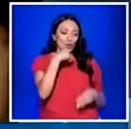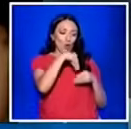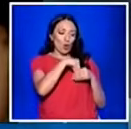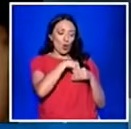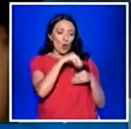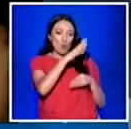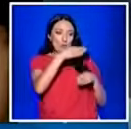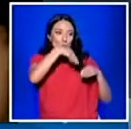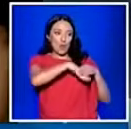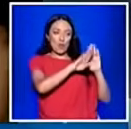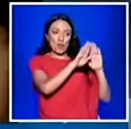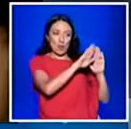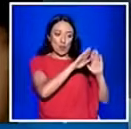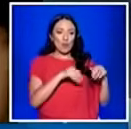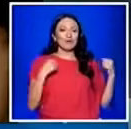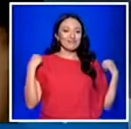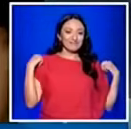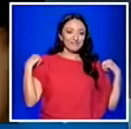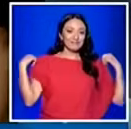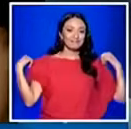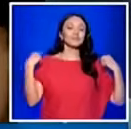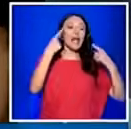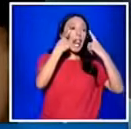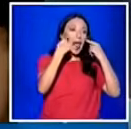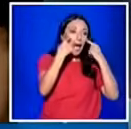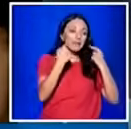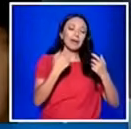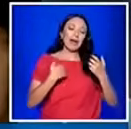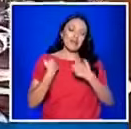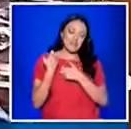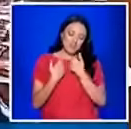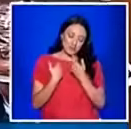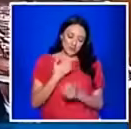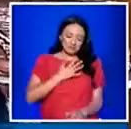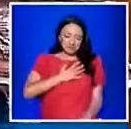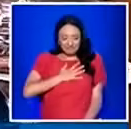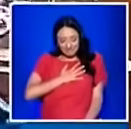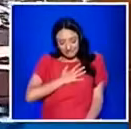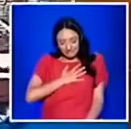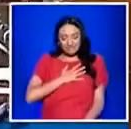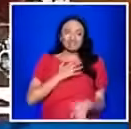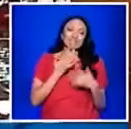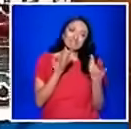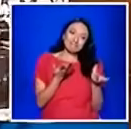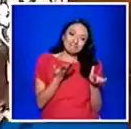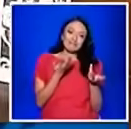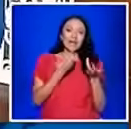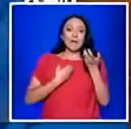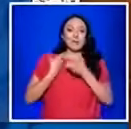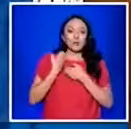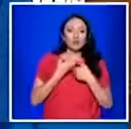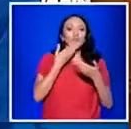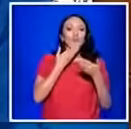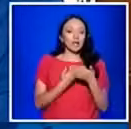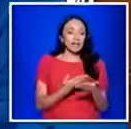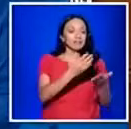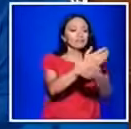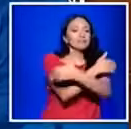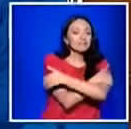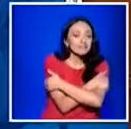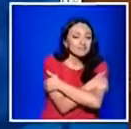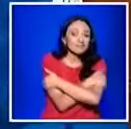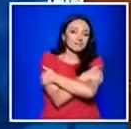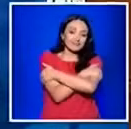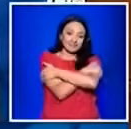Ya lo guardo, ya lo metemos en refrigeración. Gracias, son lágrimas de alegría, de cariño. Muchísimas gracias, chicos, les recibo con